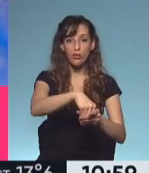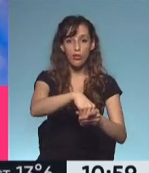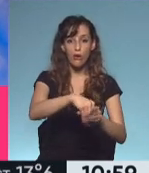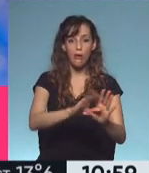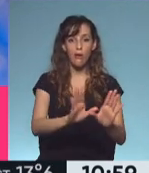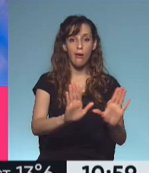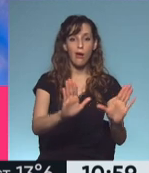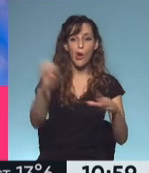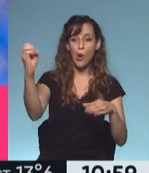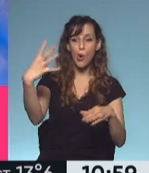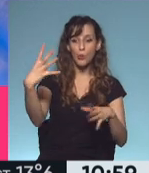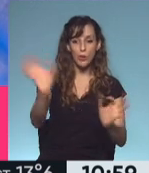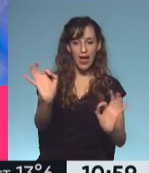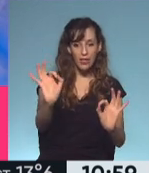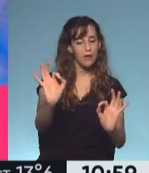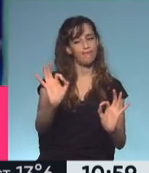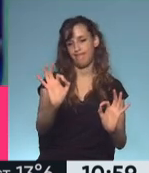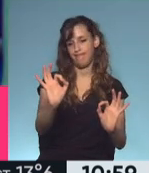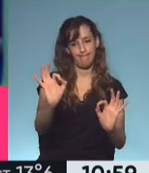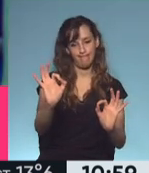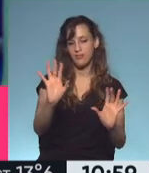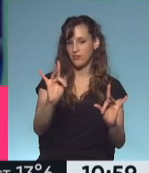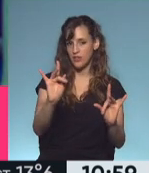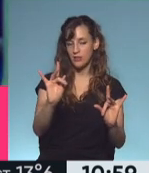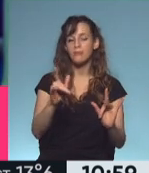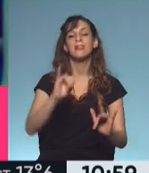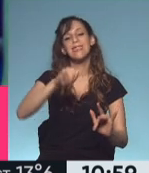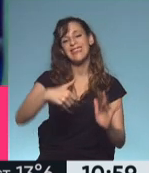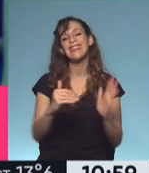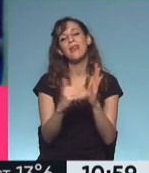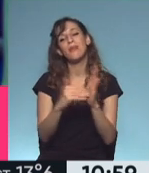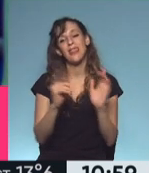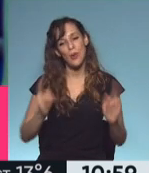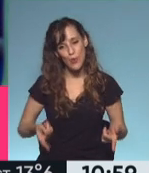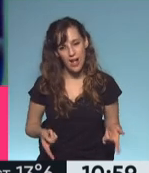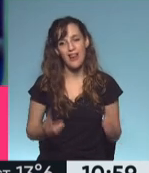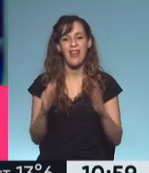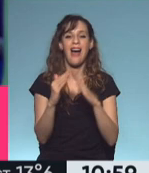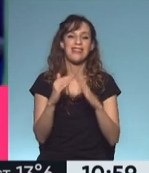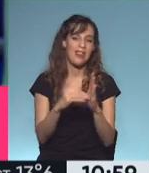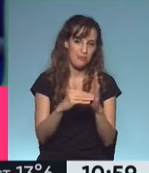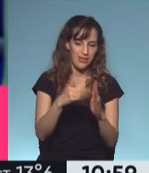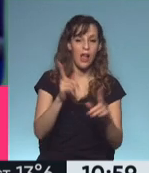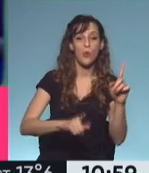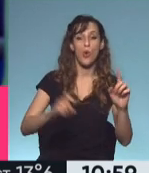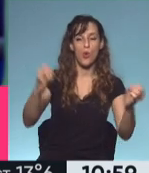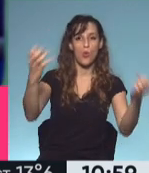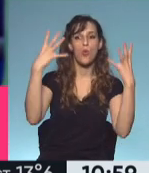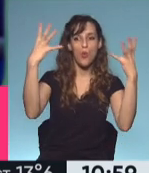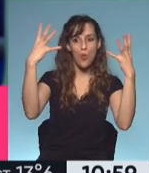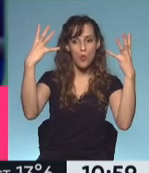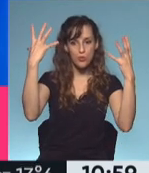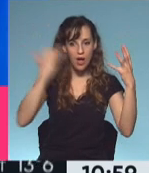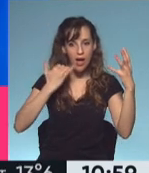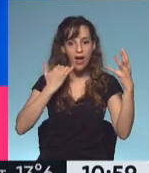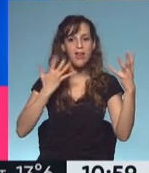se adapte a un interior. Esa necesita sol. Está claro que hay interiores, ¿no? Vos podés tener un interior súper luminoso, con un montón de aire, que también es